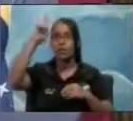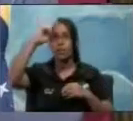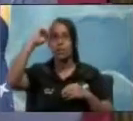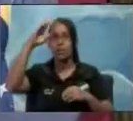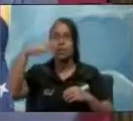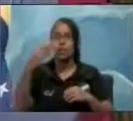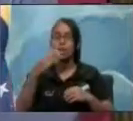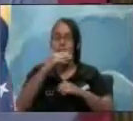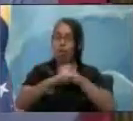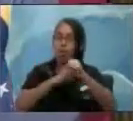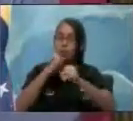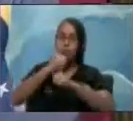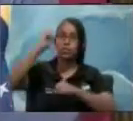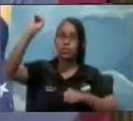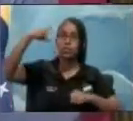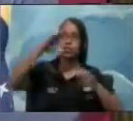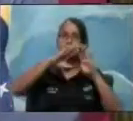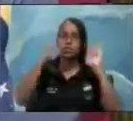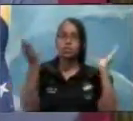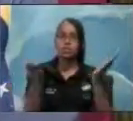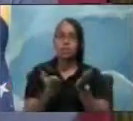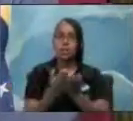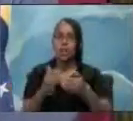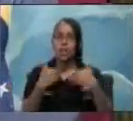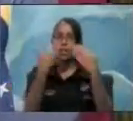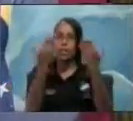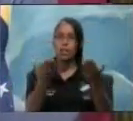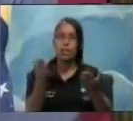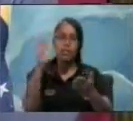que obra luz del mundo, Dios